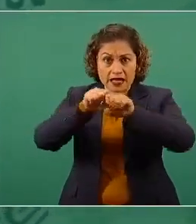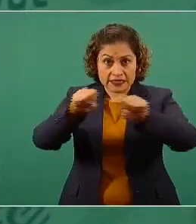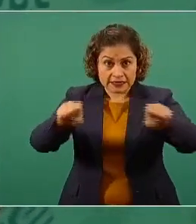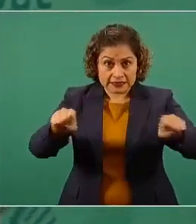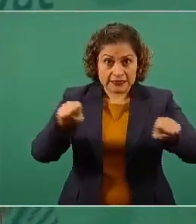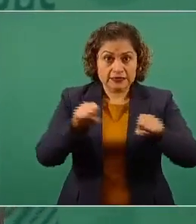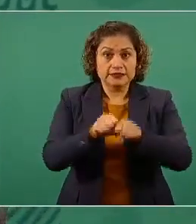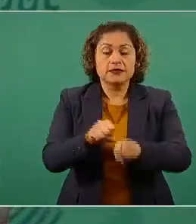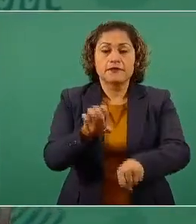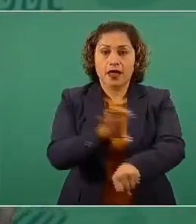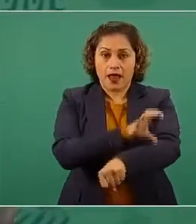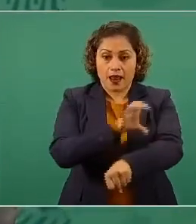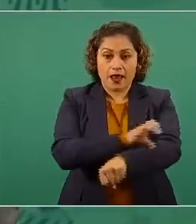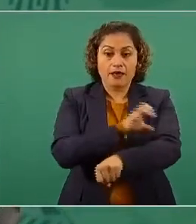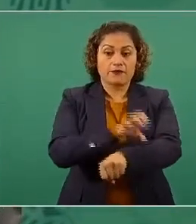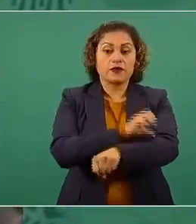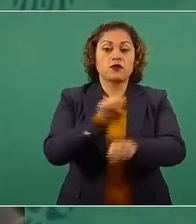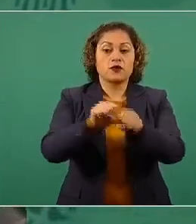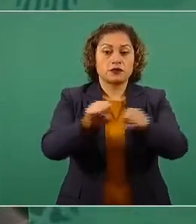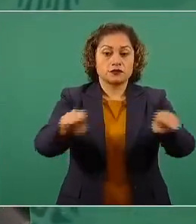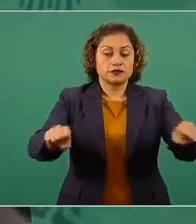eléctrico y la industria petrolera.